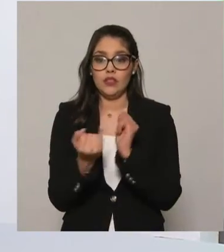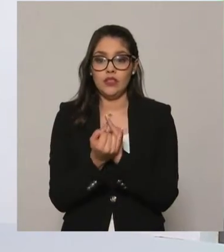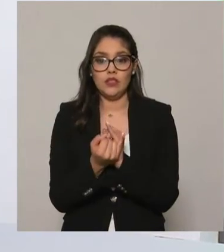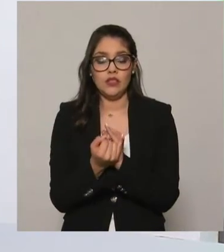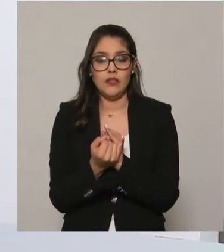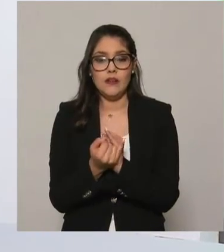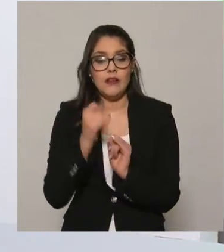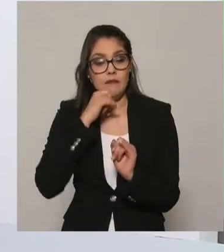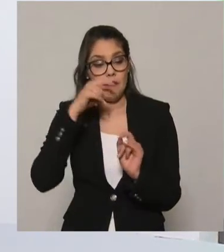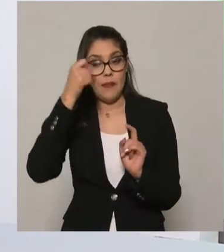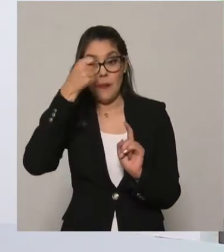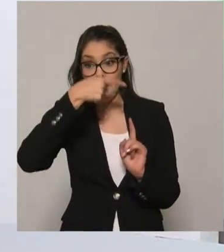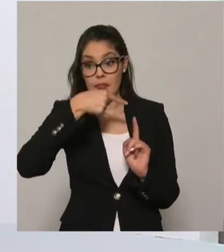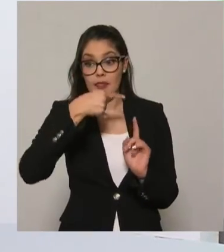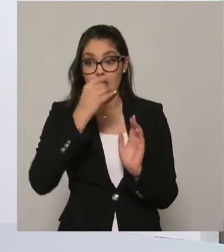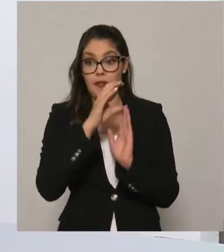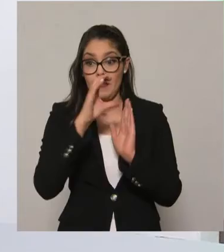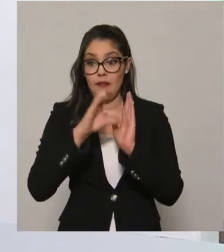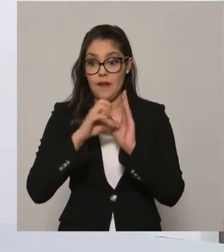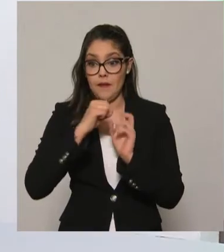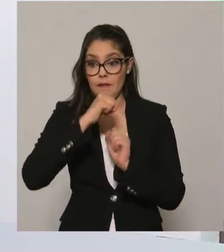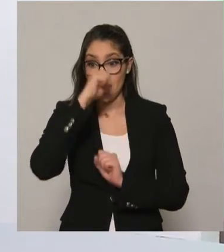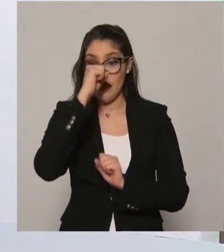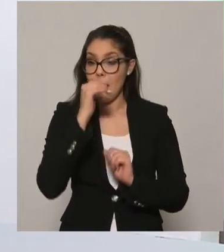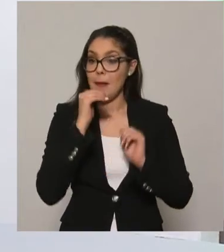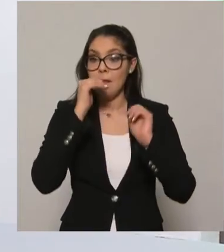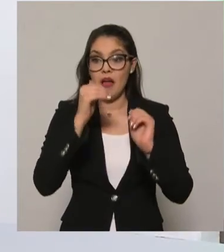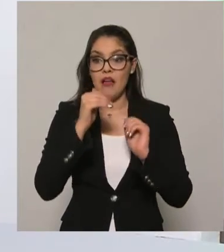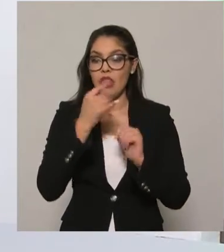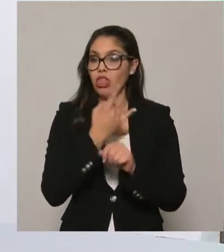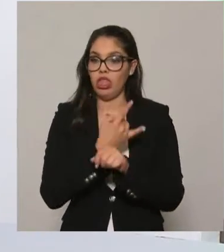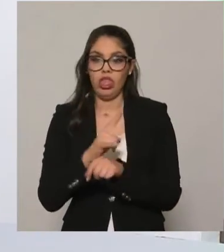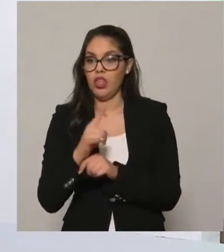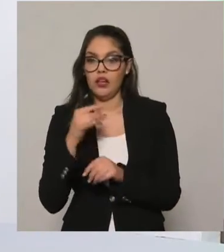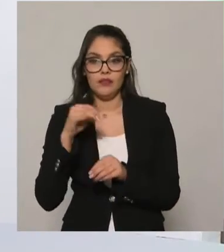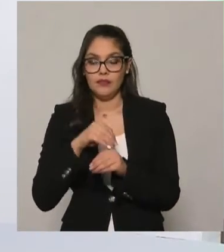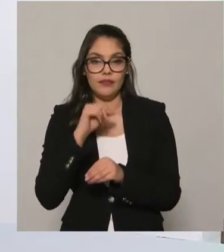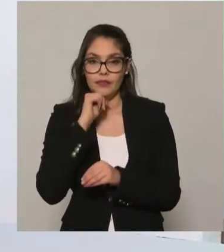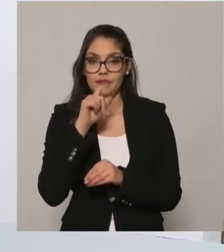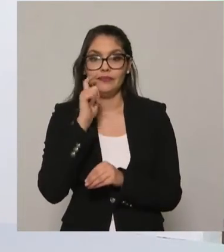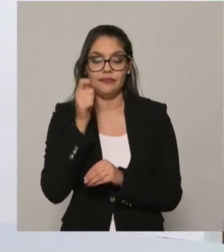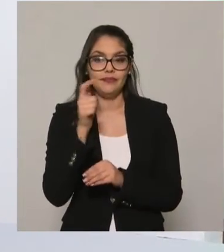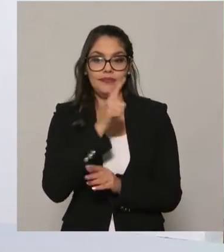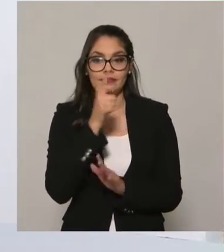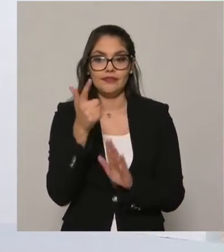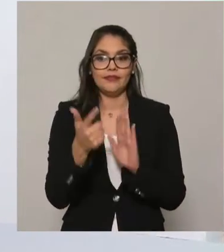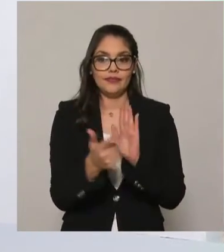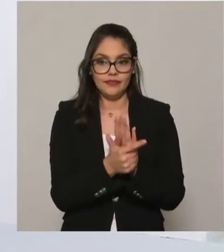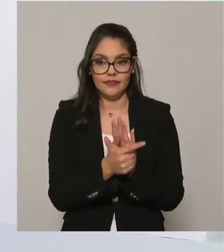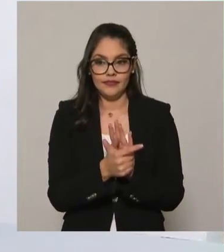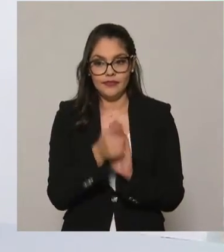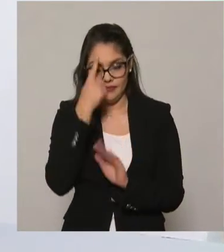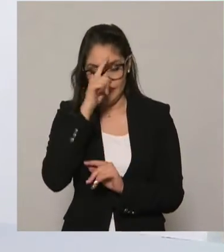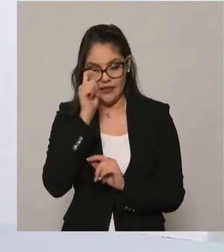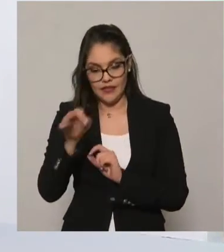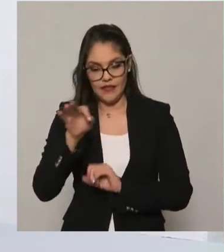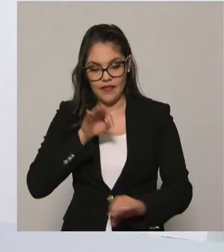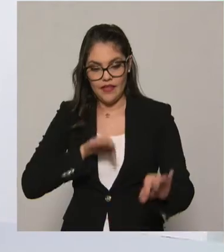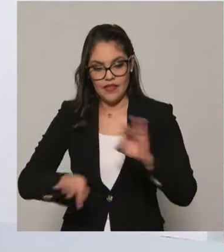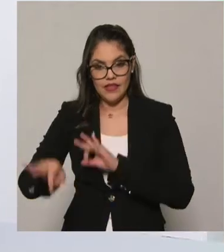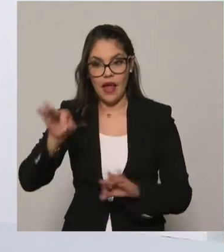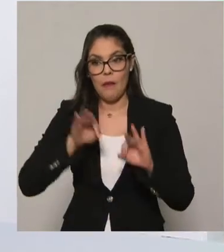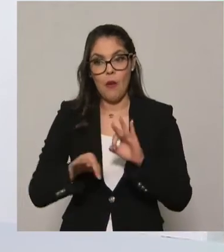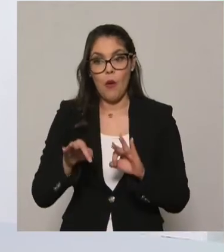en la Constitución, que tenía un plazo constitucional y no se cumplió, es la ley para el trabajador no